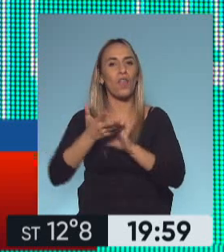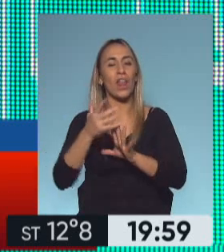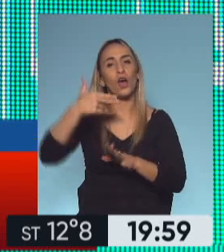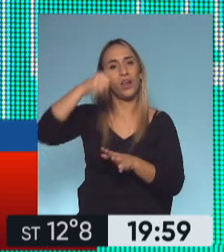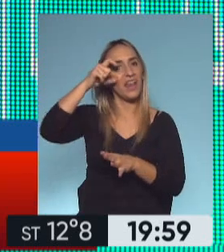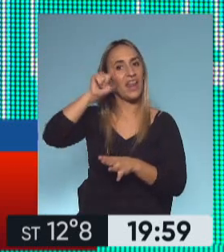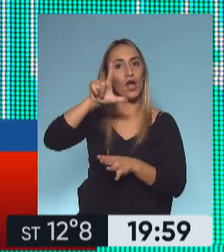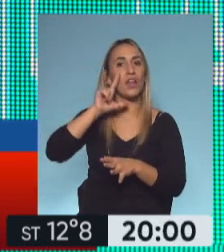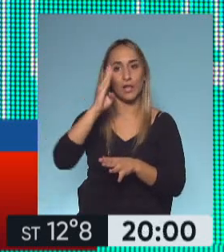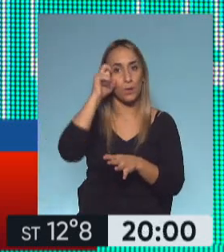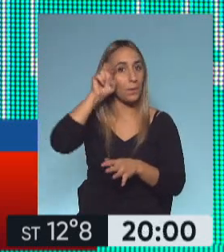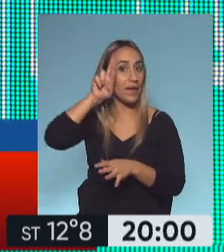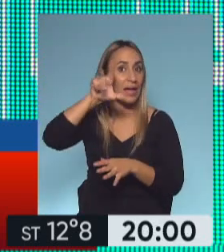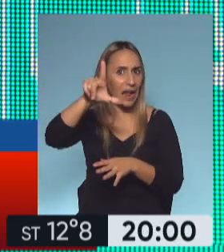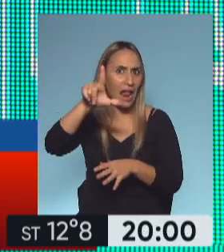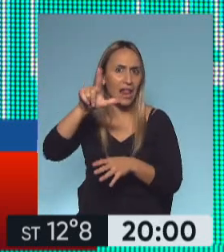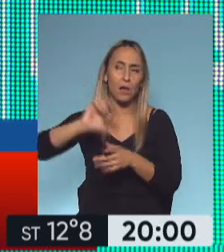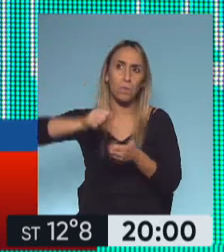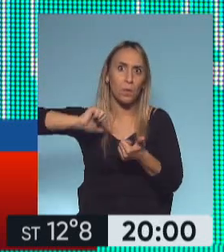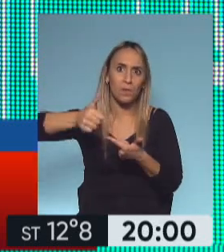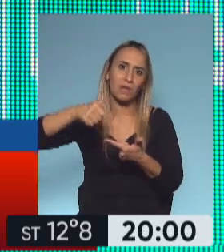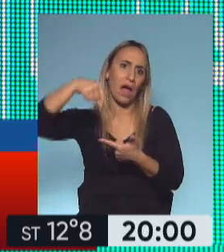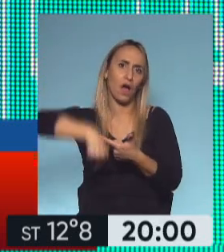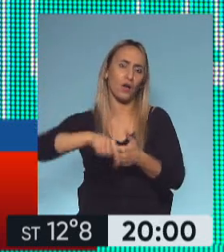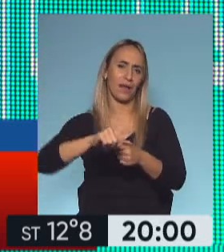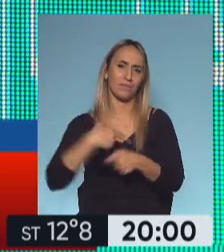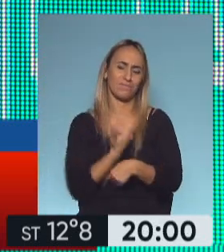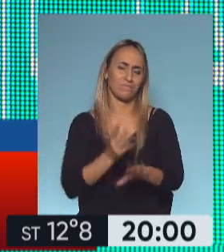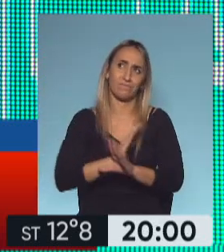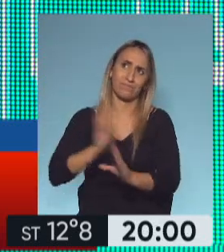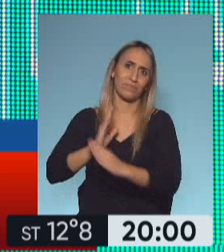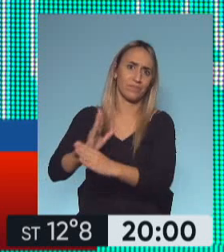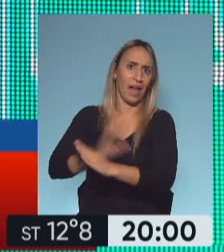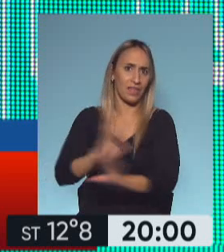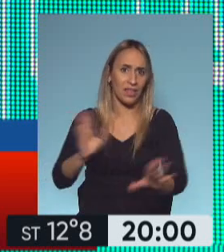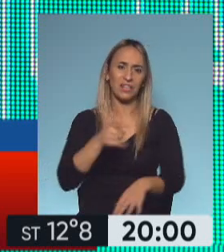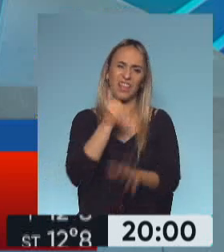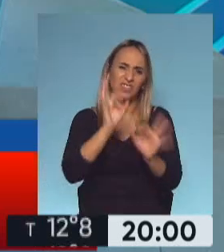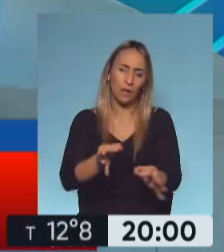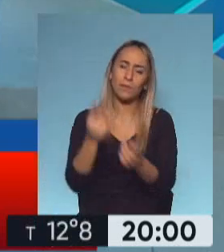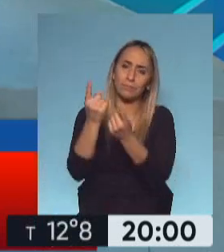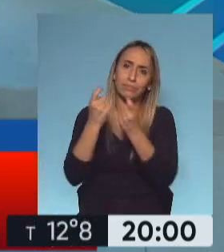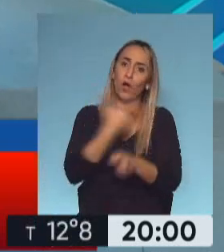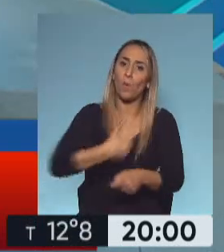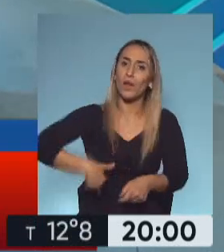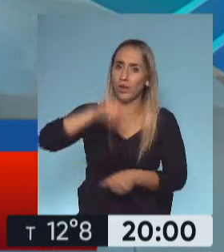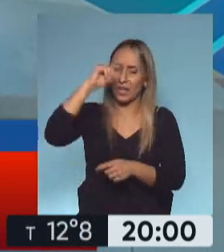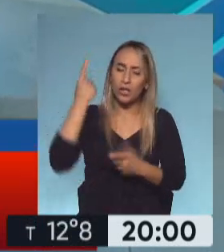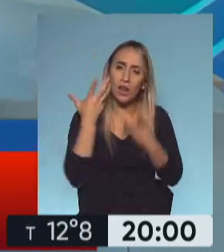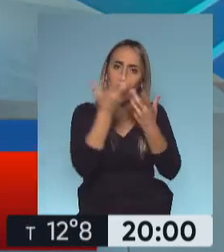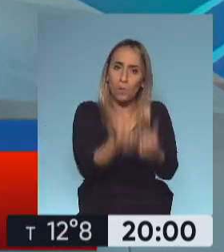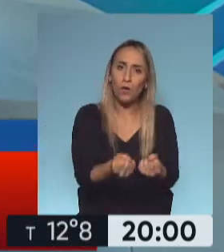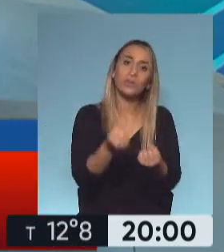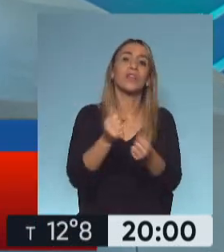a pie que entienden que la salud es un bien sagrado, que tenemos que acceder a este plan de vacunación enorme que lleva adelante el gobierno nacional junto a cada uno de los